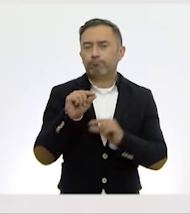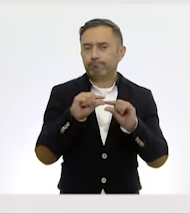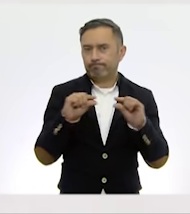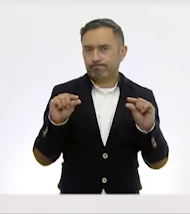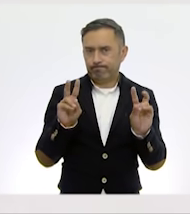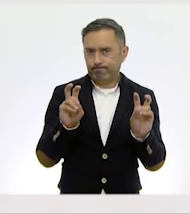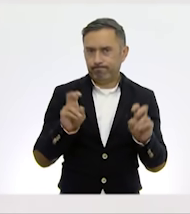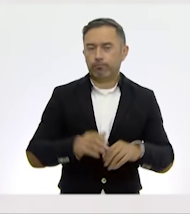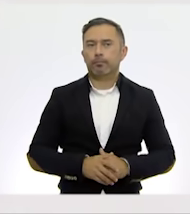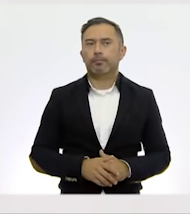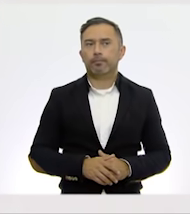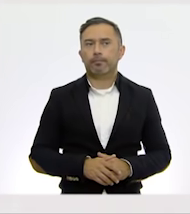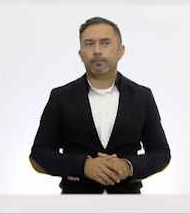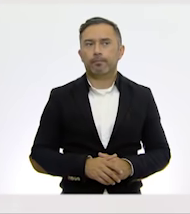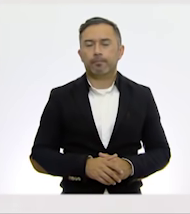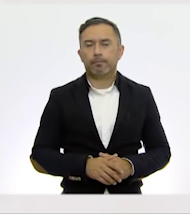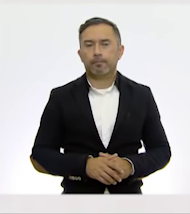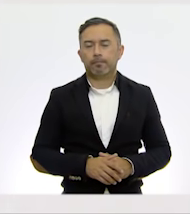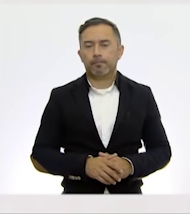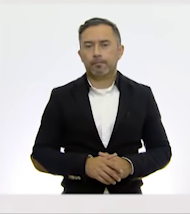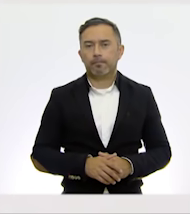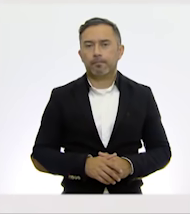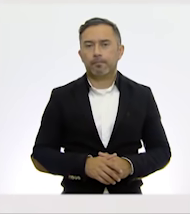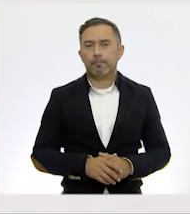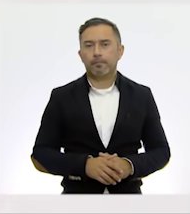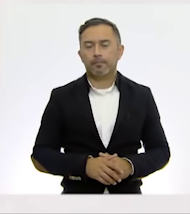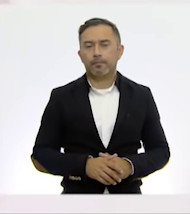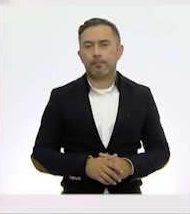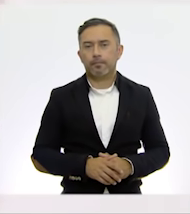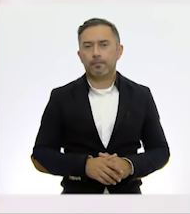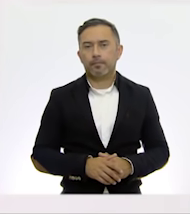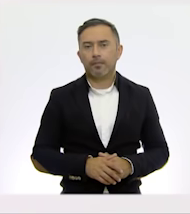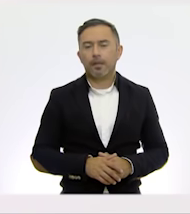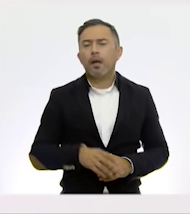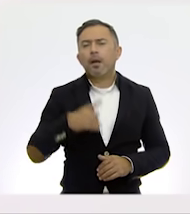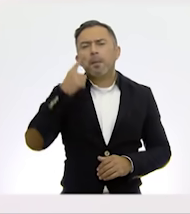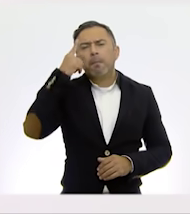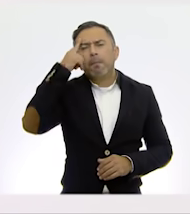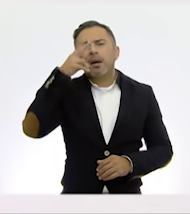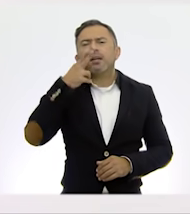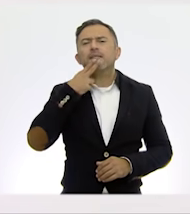Esto lo íbamos a ver para diferenciar la información.